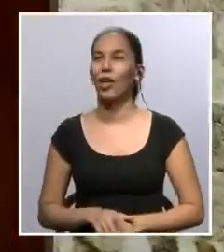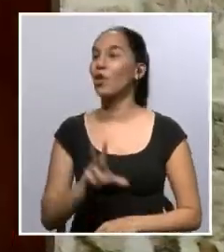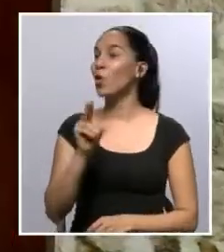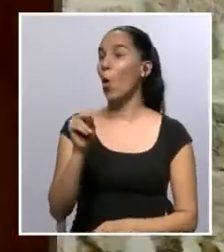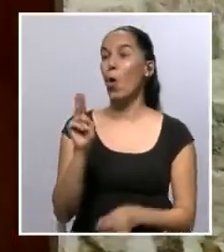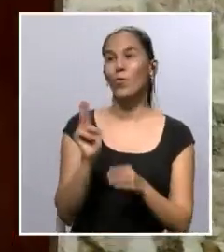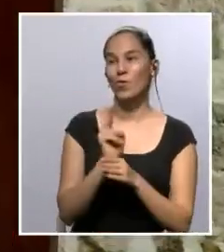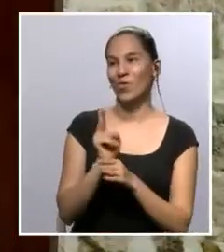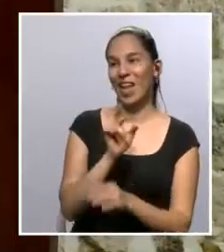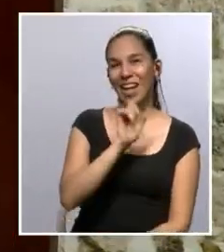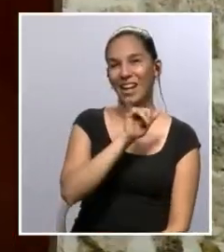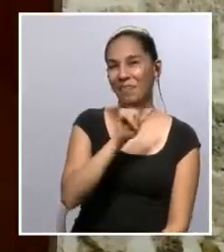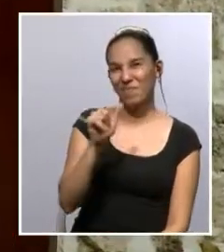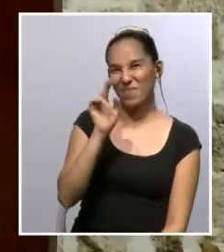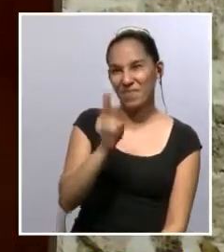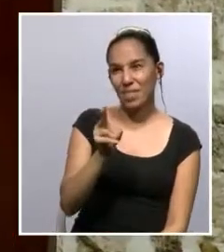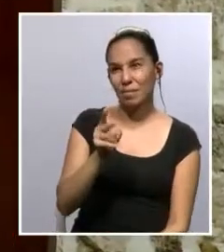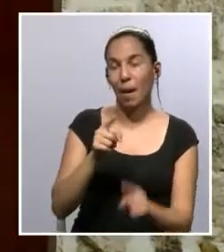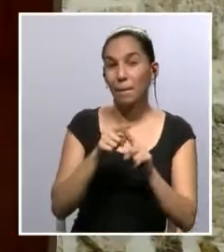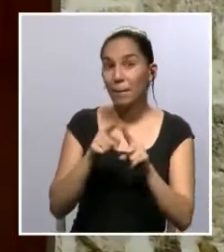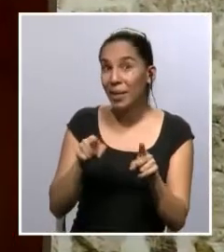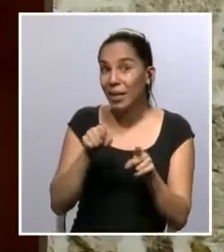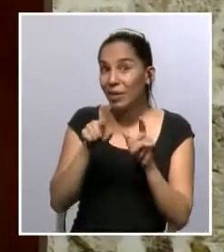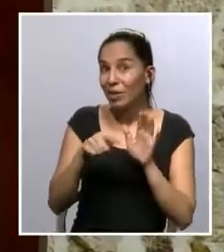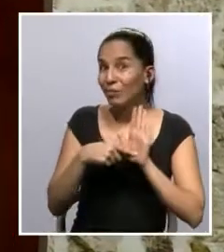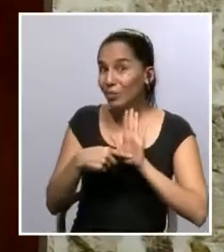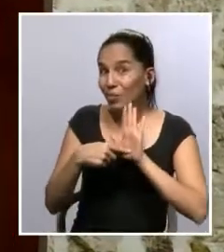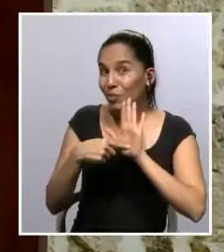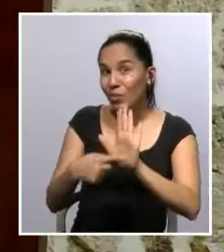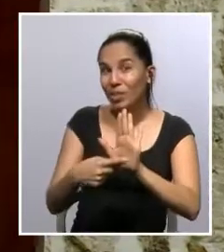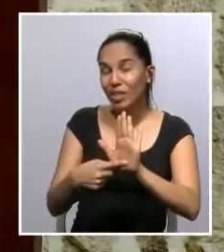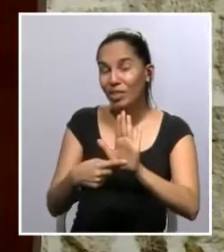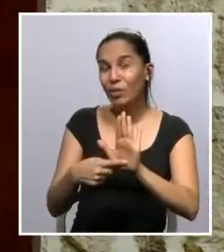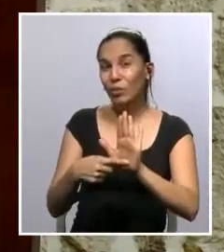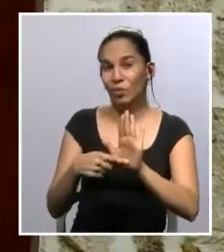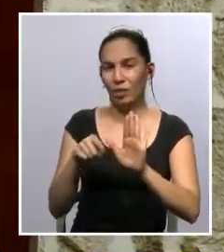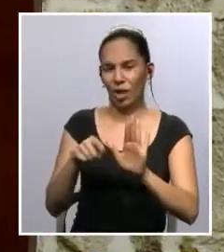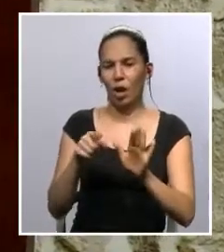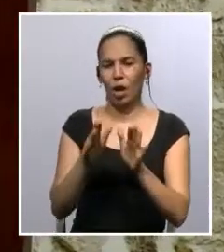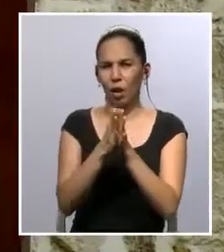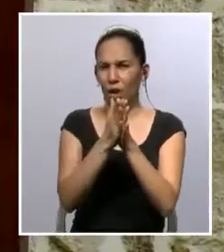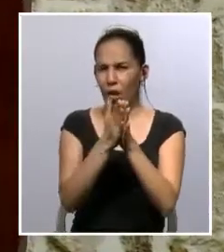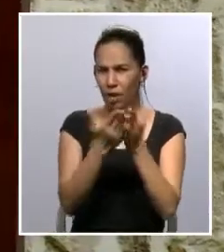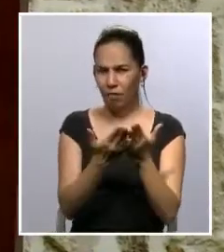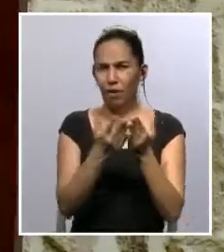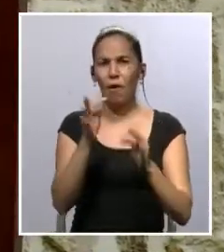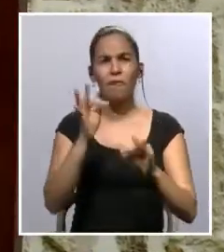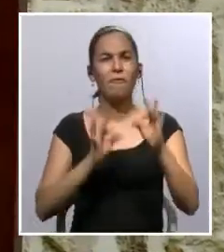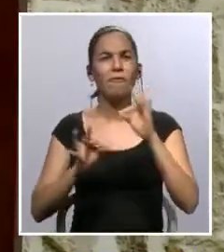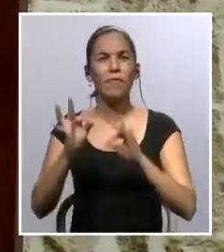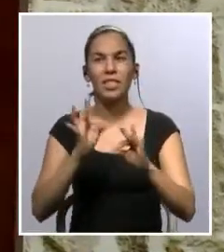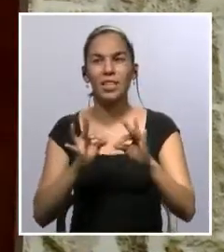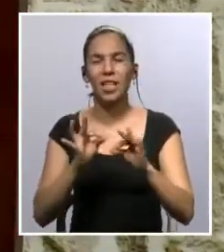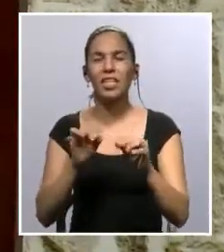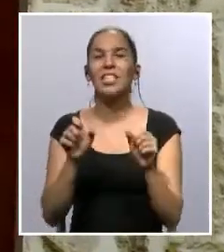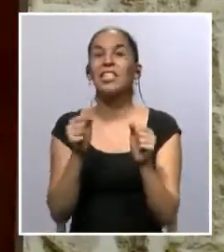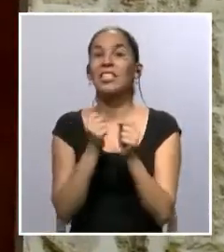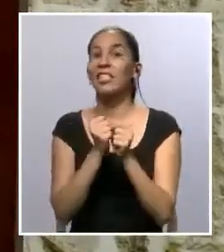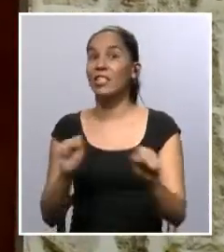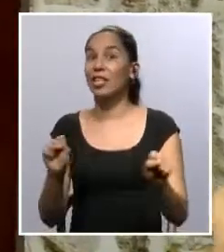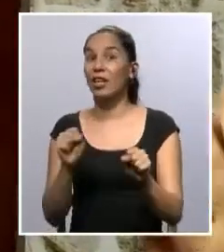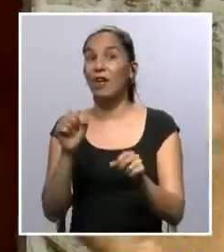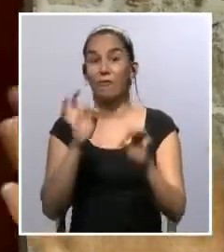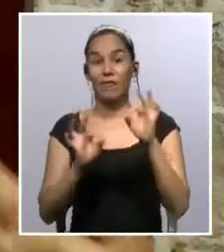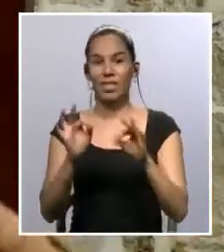misma fórmula, pero fíjese que el eslogan de esta clase y de una clase de libros de física es: sin física no